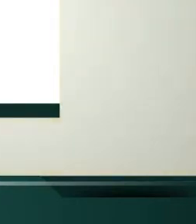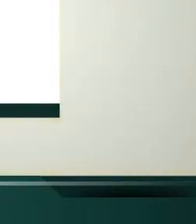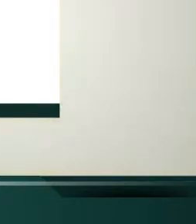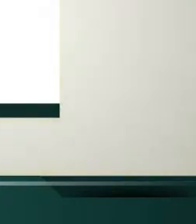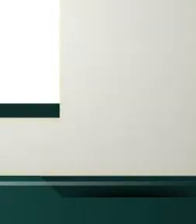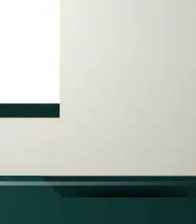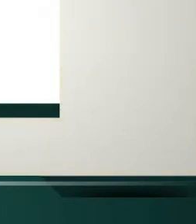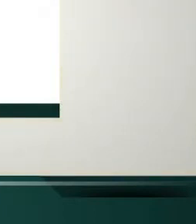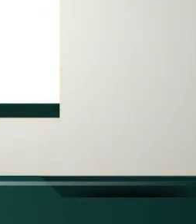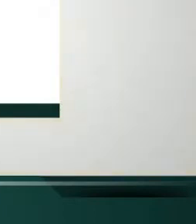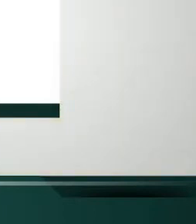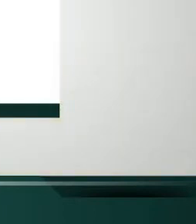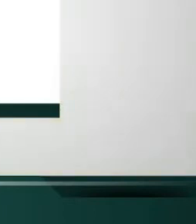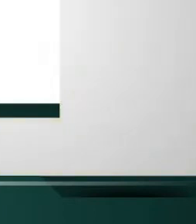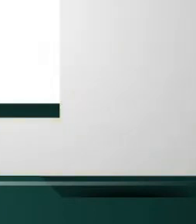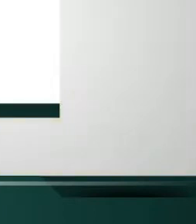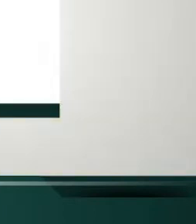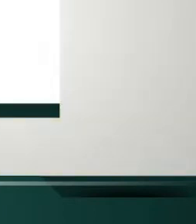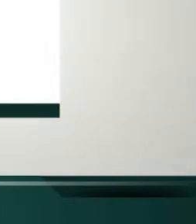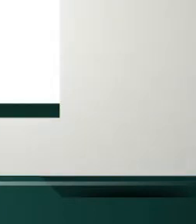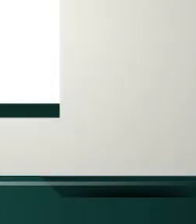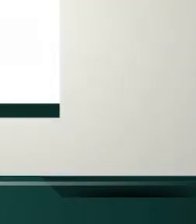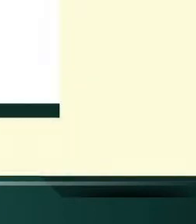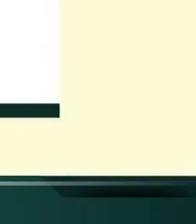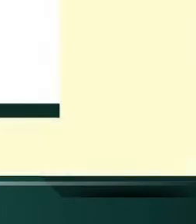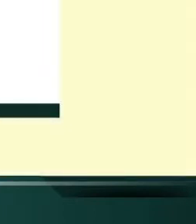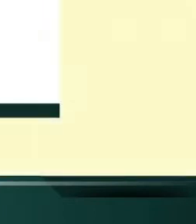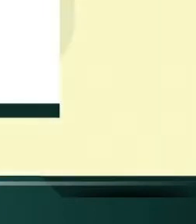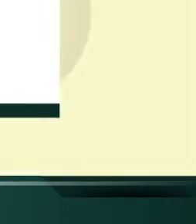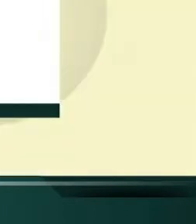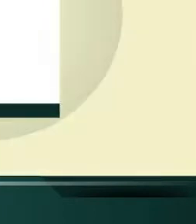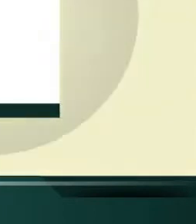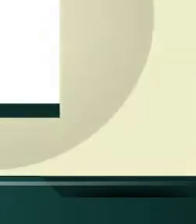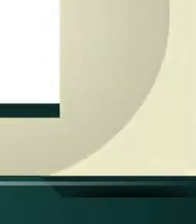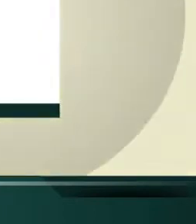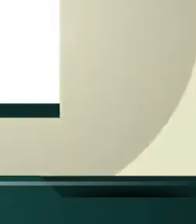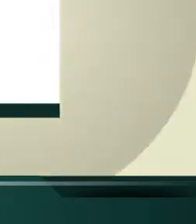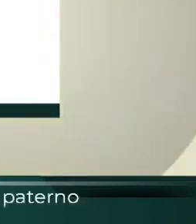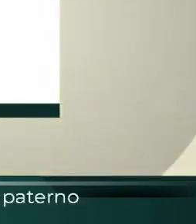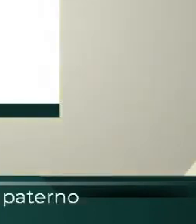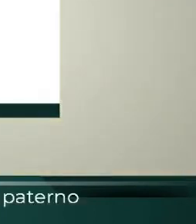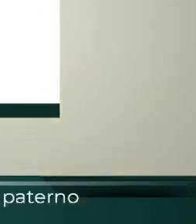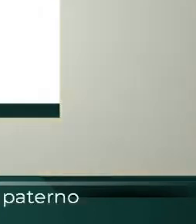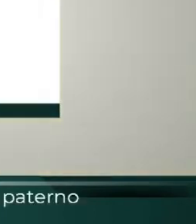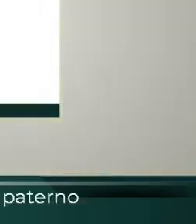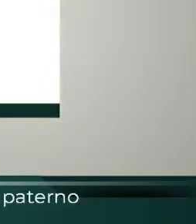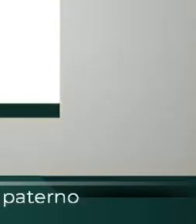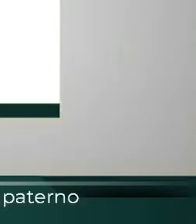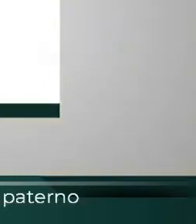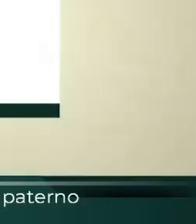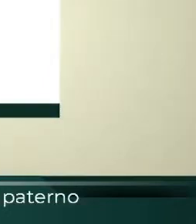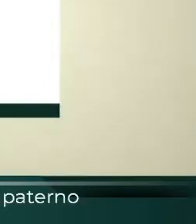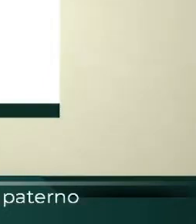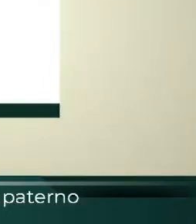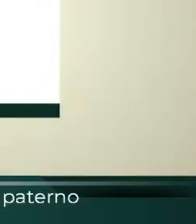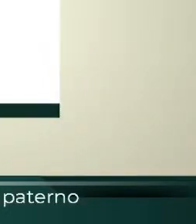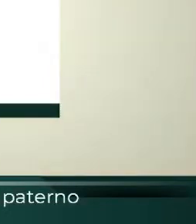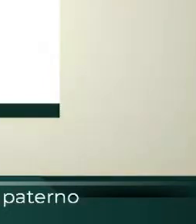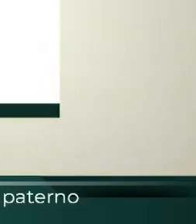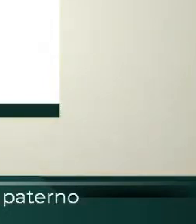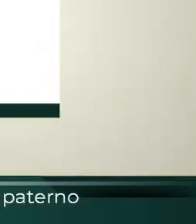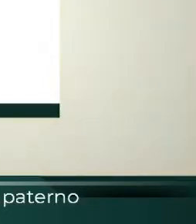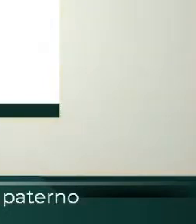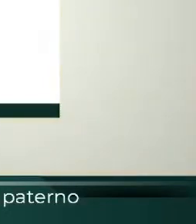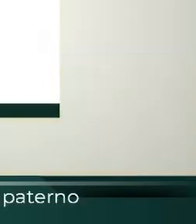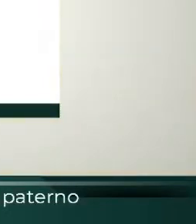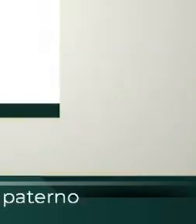nuevo. Sigue avanzando, debes escribir tu nombre completo. Primero el nombre o nombres. En